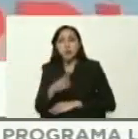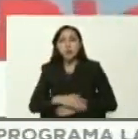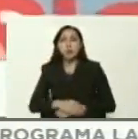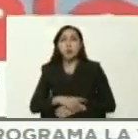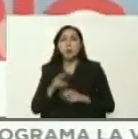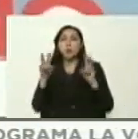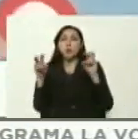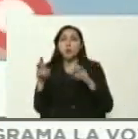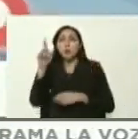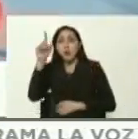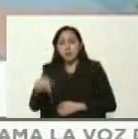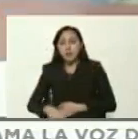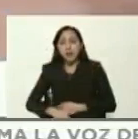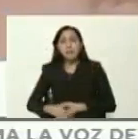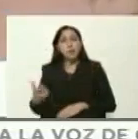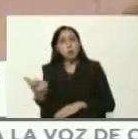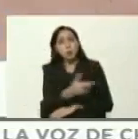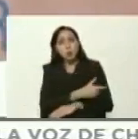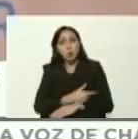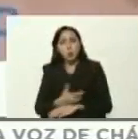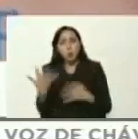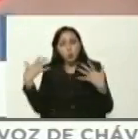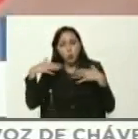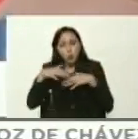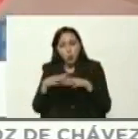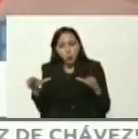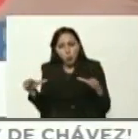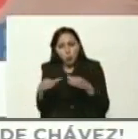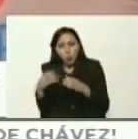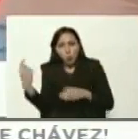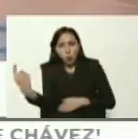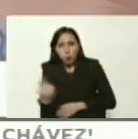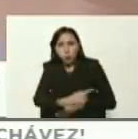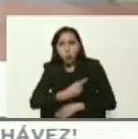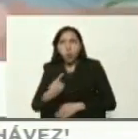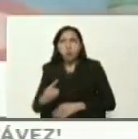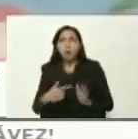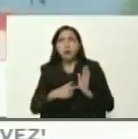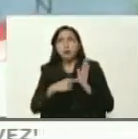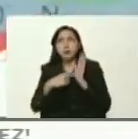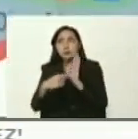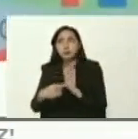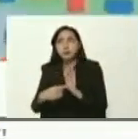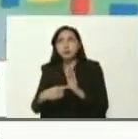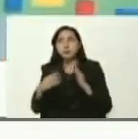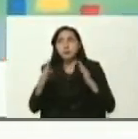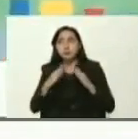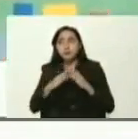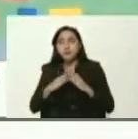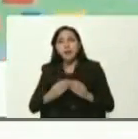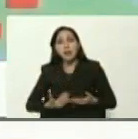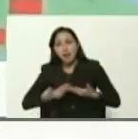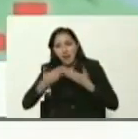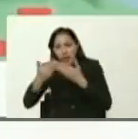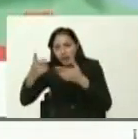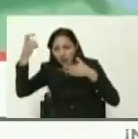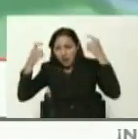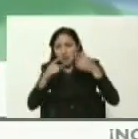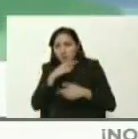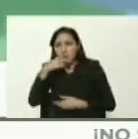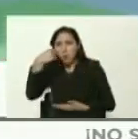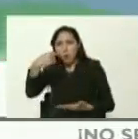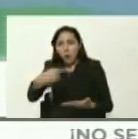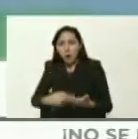el gobierno regional, en la integración de un solo equipo, la vamos a entregar en nombre de nuestro comandante Chávez. Base de